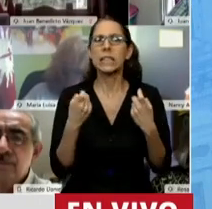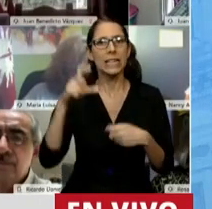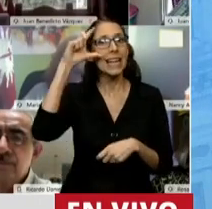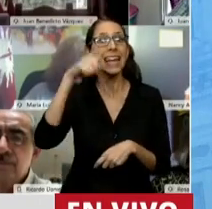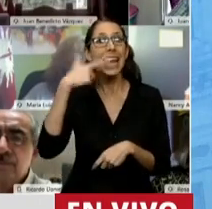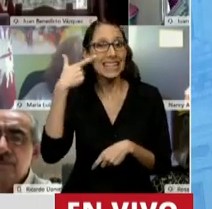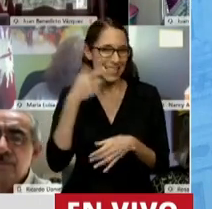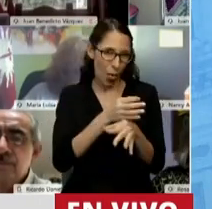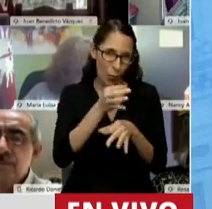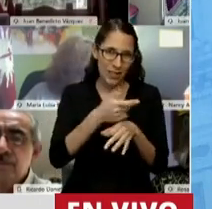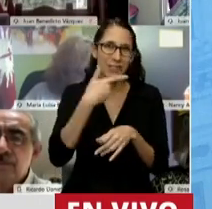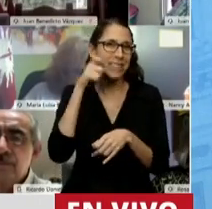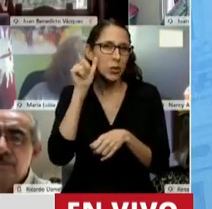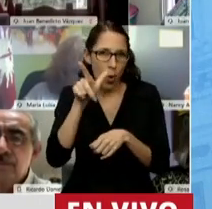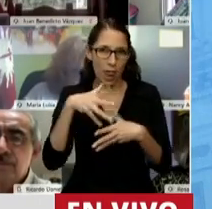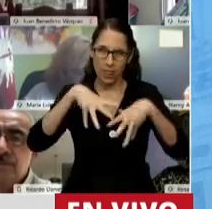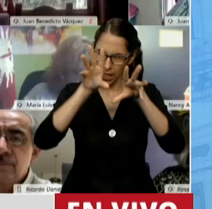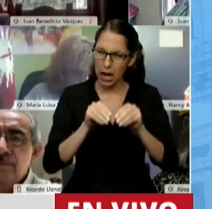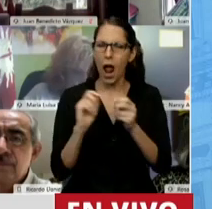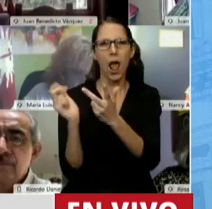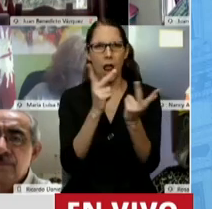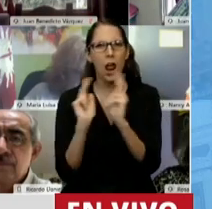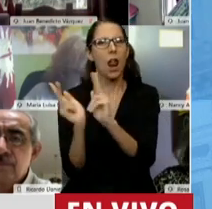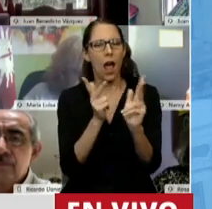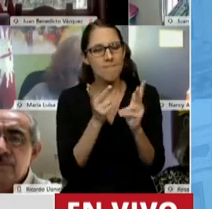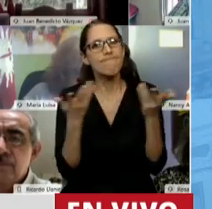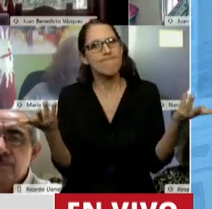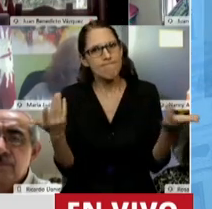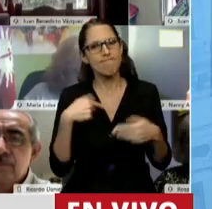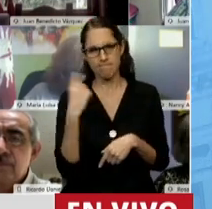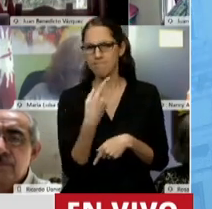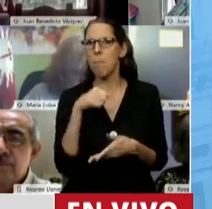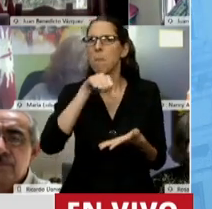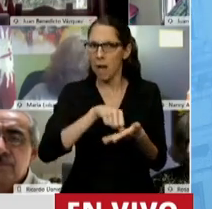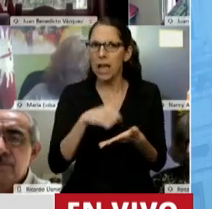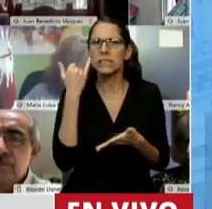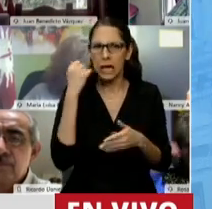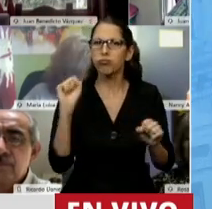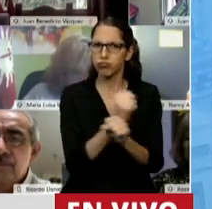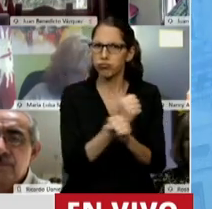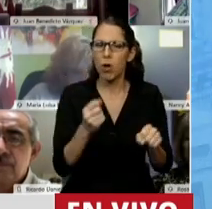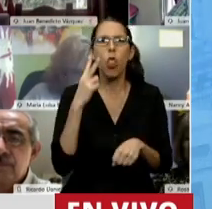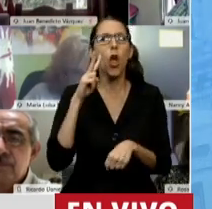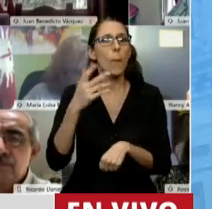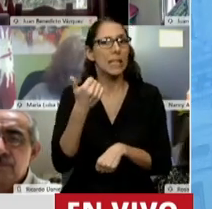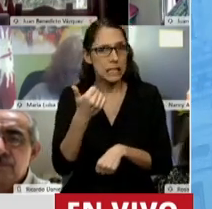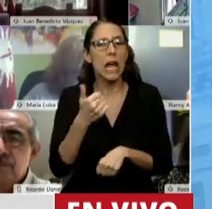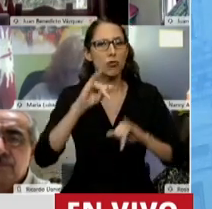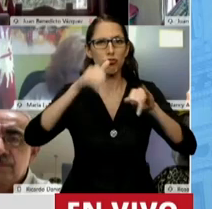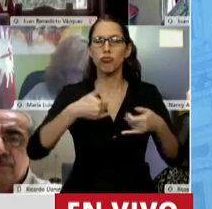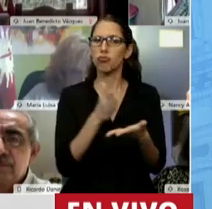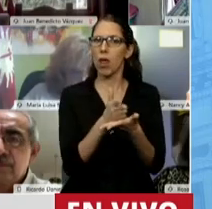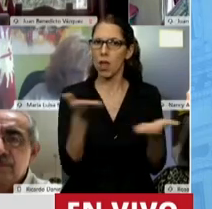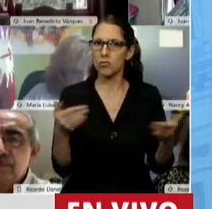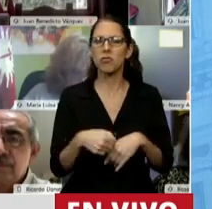educación sexual integral, que nuestro país se reconoció como un derecho en el año 2006 y que tiene